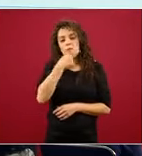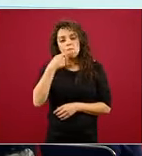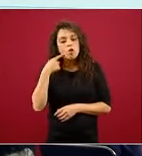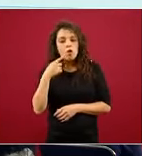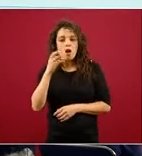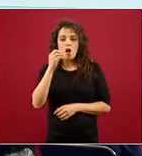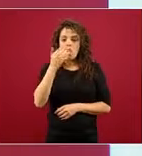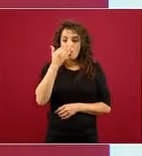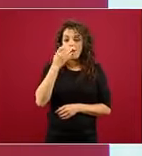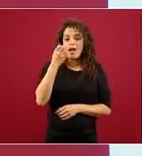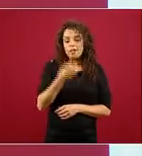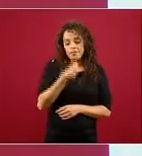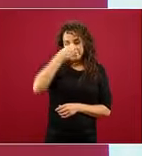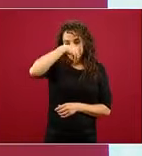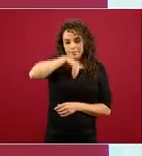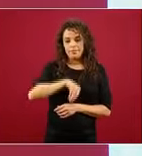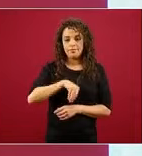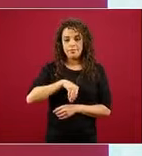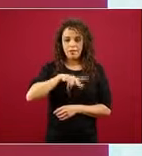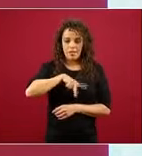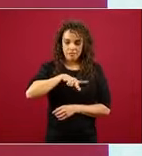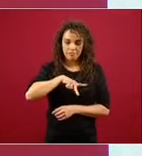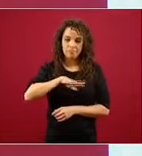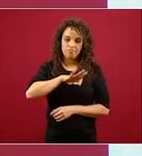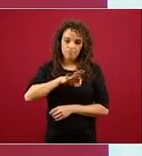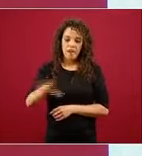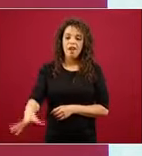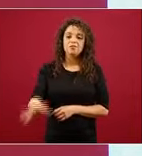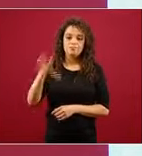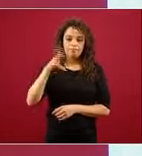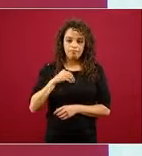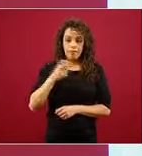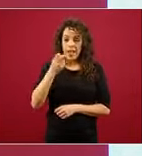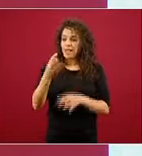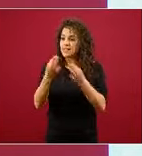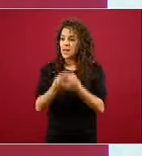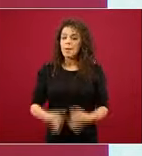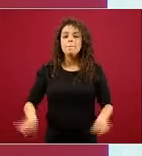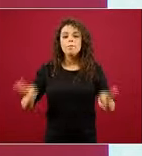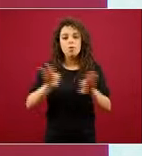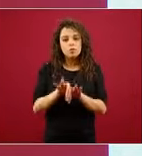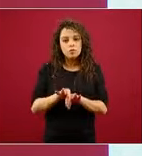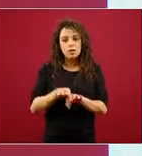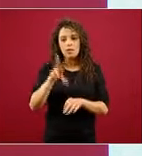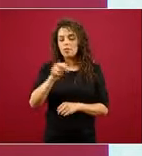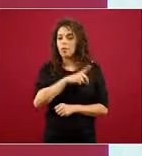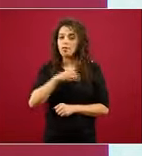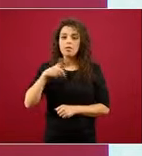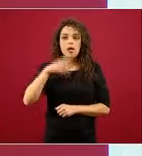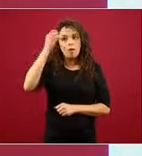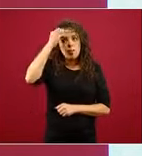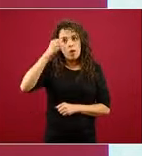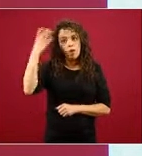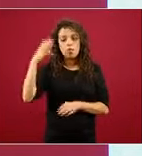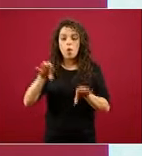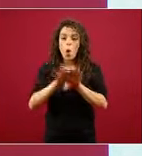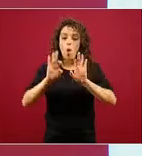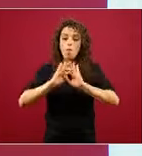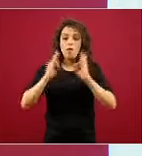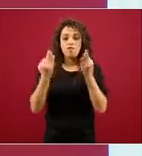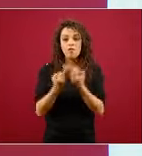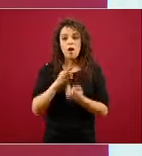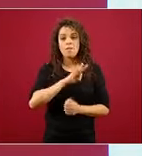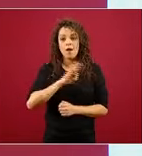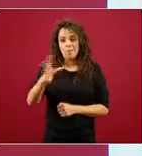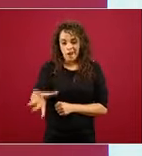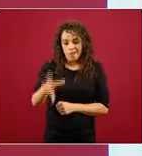podemos contagiar. Entonces esto es muy importante, recordar cómo podemos contagiarnos de este virus, no se nos debe de olvidar y por supuesto